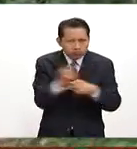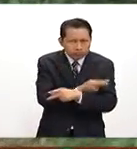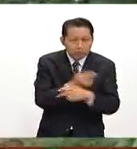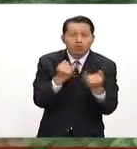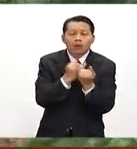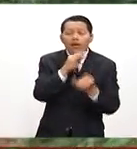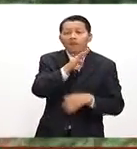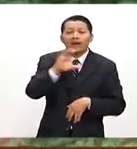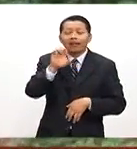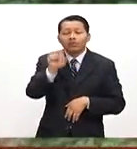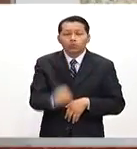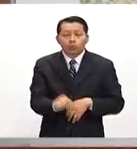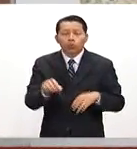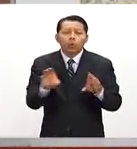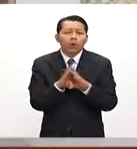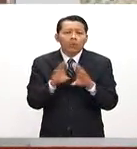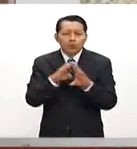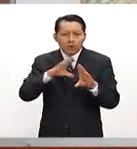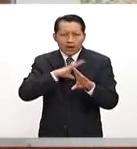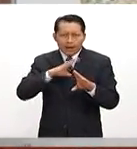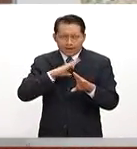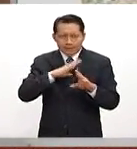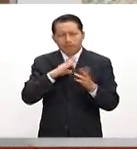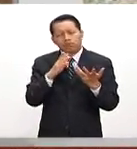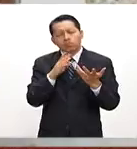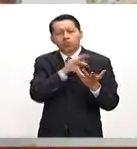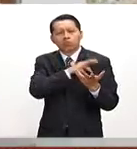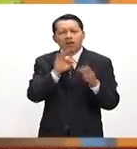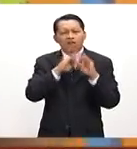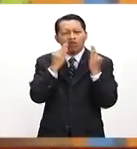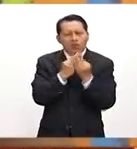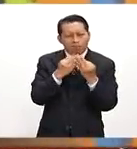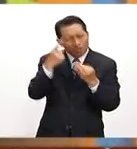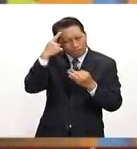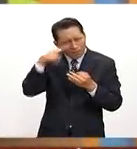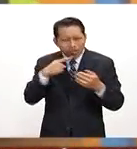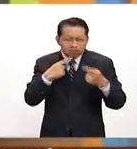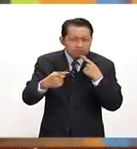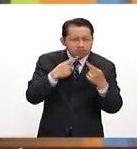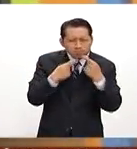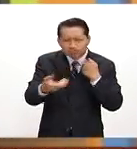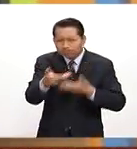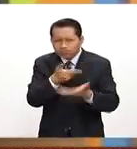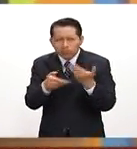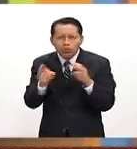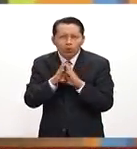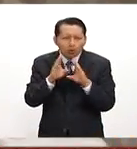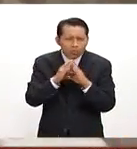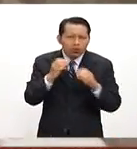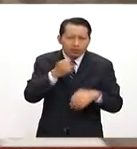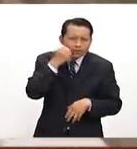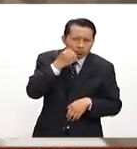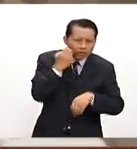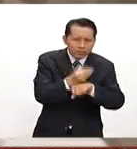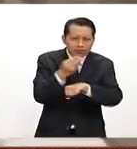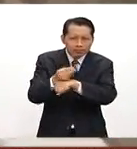caso de Baja California Sur, se mantiene una estrategia de coordinación para la evaluación inmediata de la infraestructura escolar.